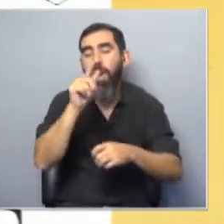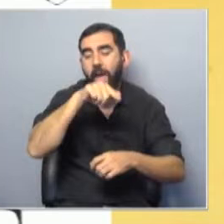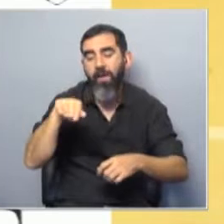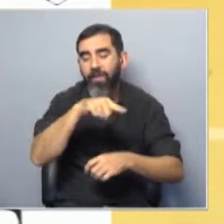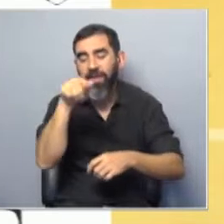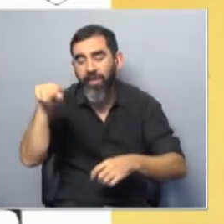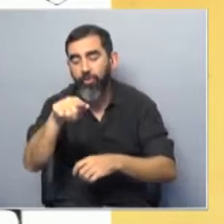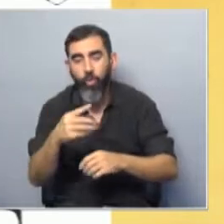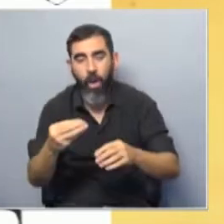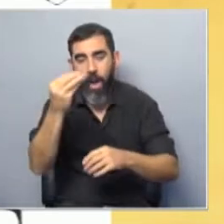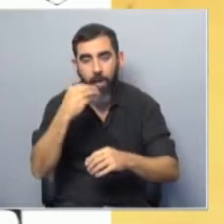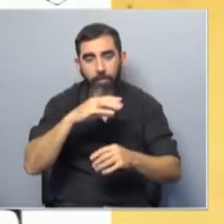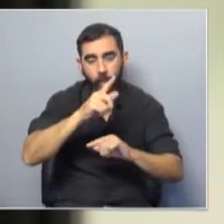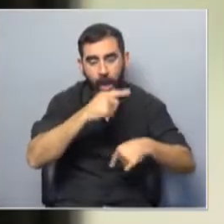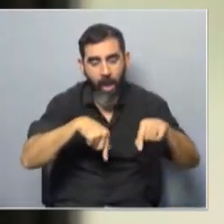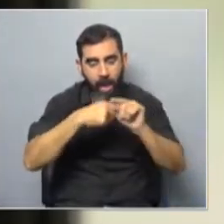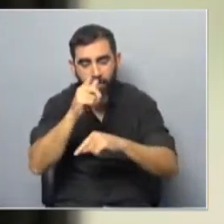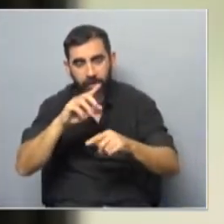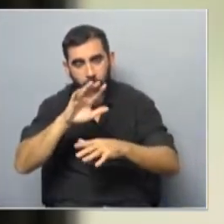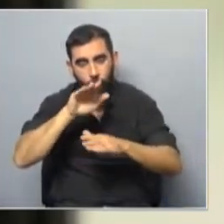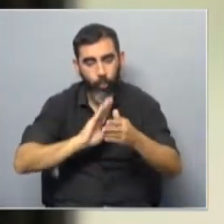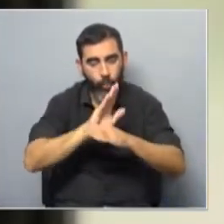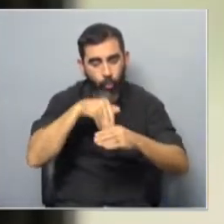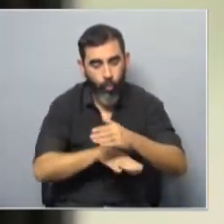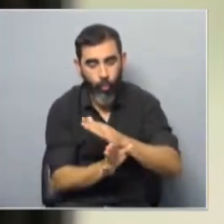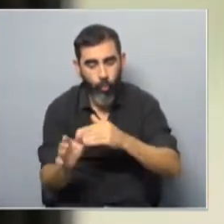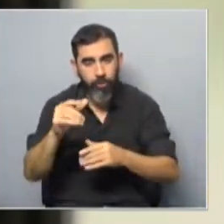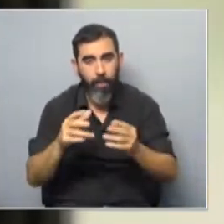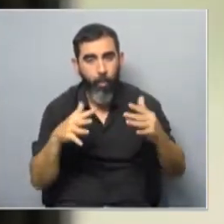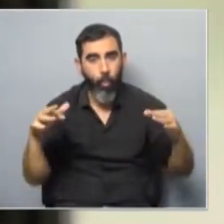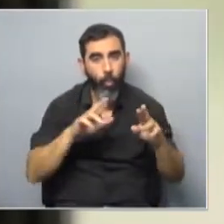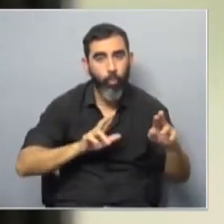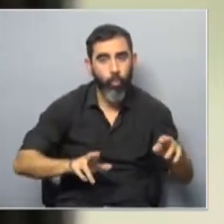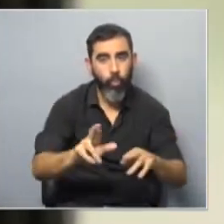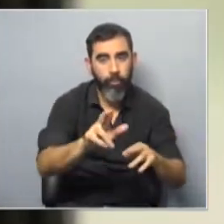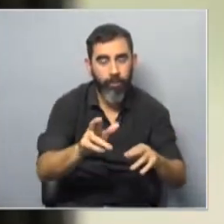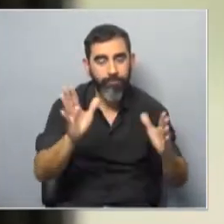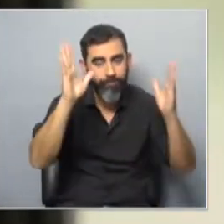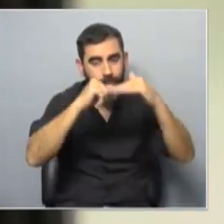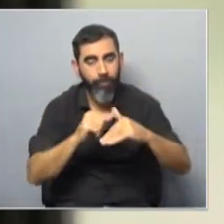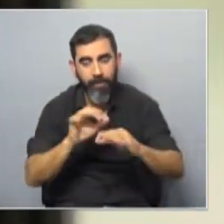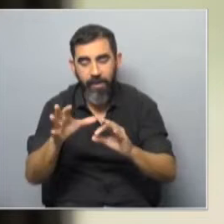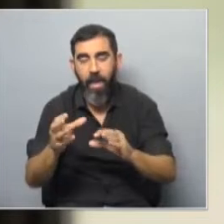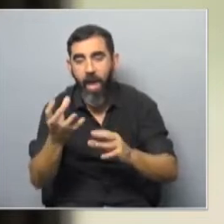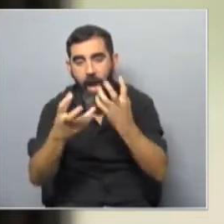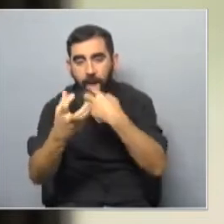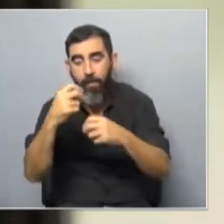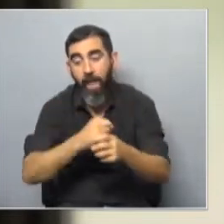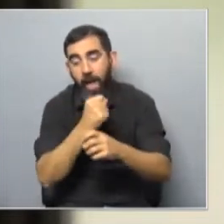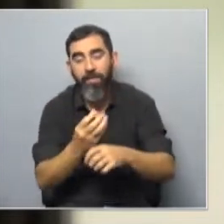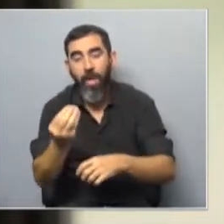alimenticio, porque está toda la cadena trófica cruzada por carreteras, y que no permiten llegar al animal hasta su